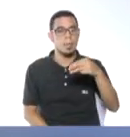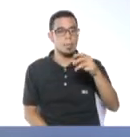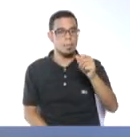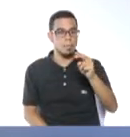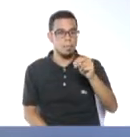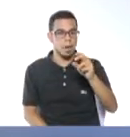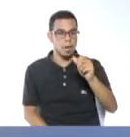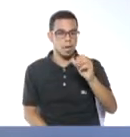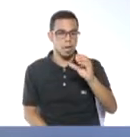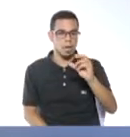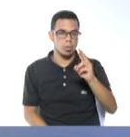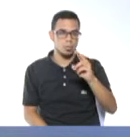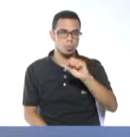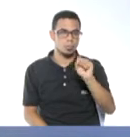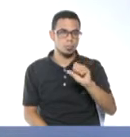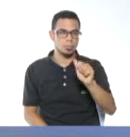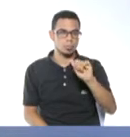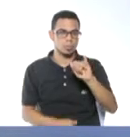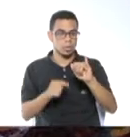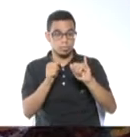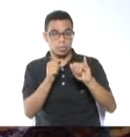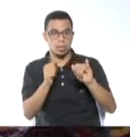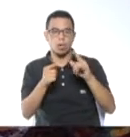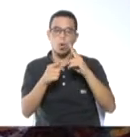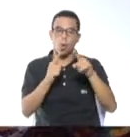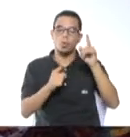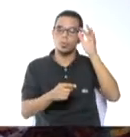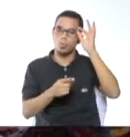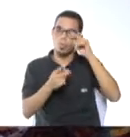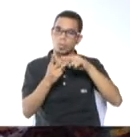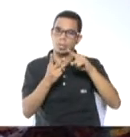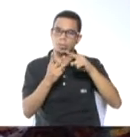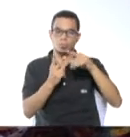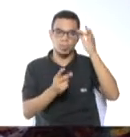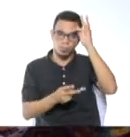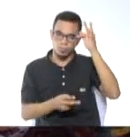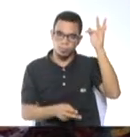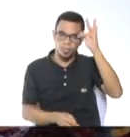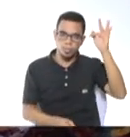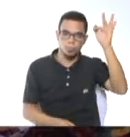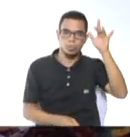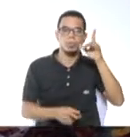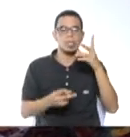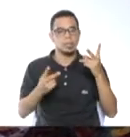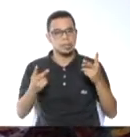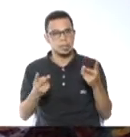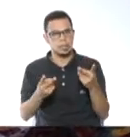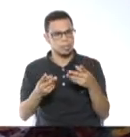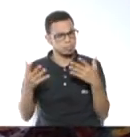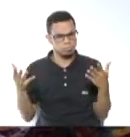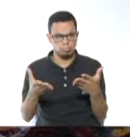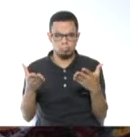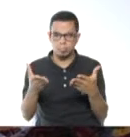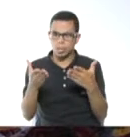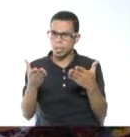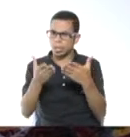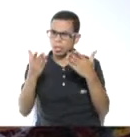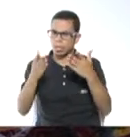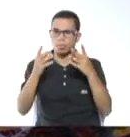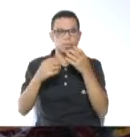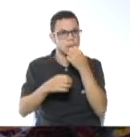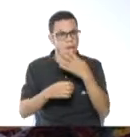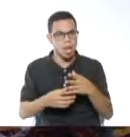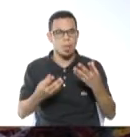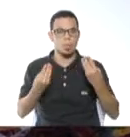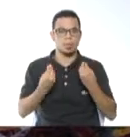mencionado, pero una filosofía basada en el buen vivir y que sigue y cobija Latinoamérica, el buen vivir,